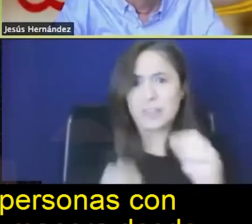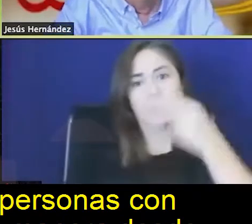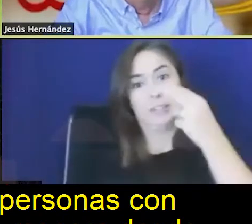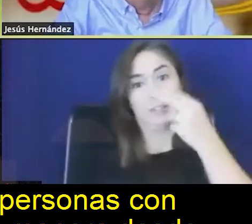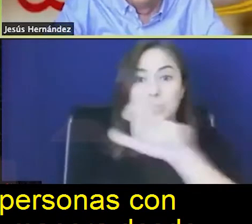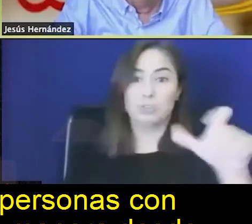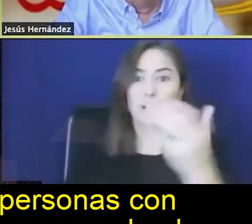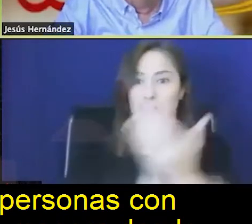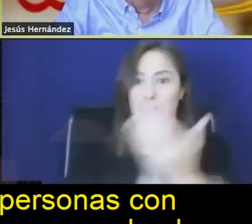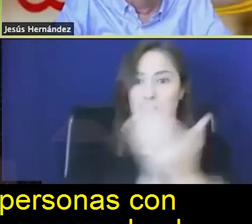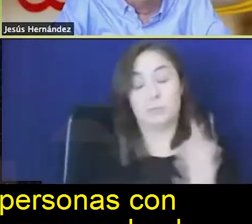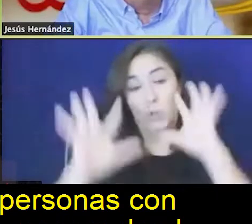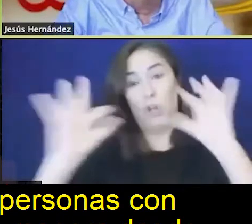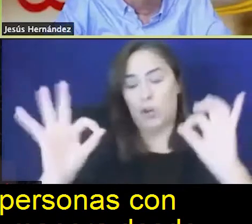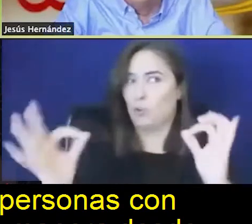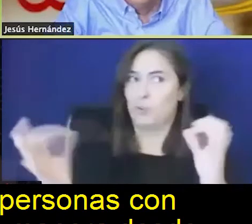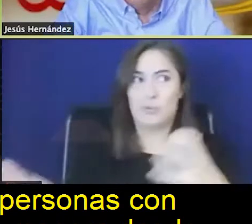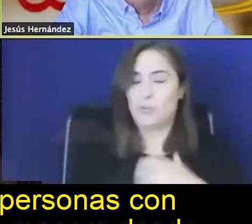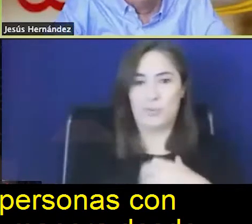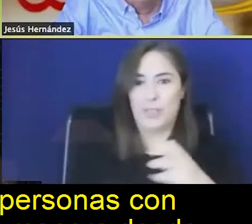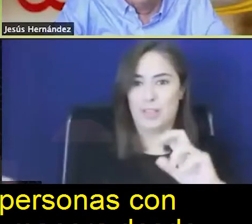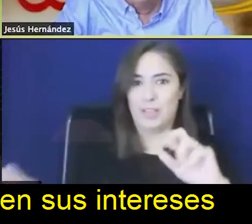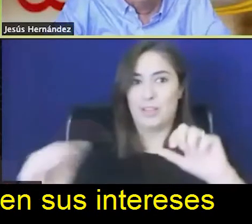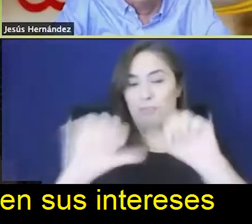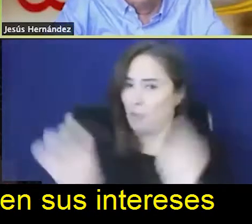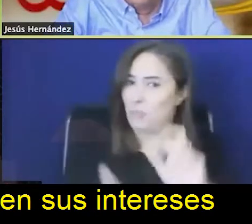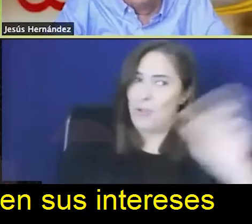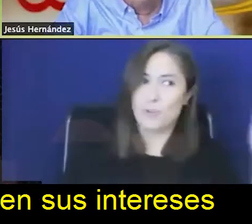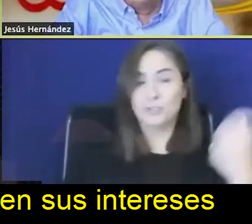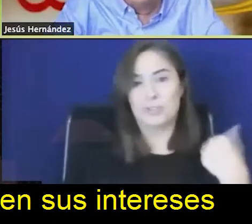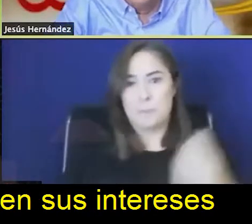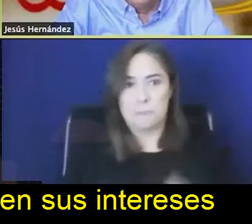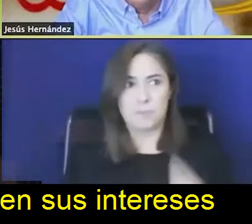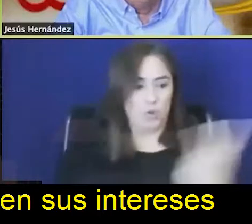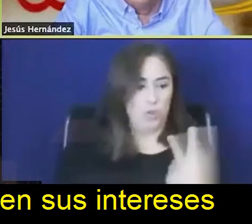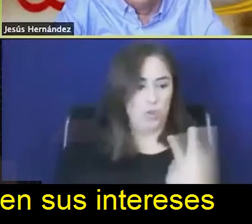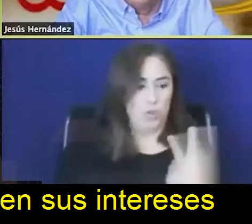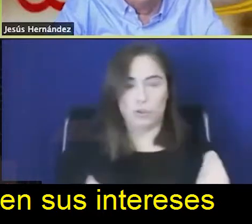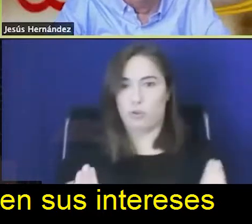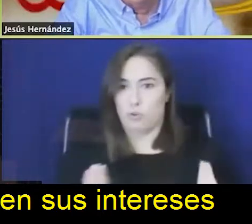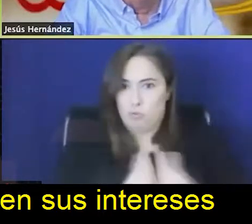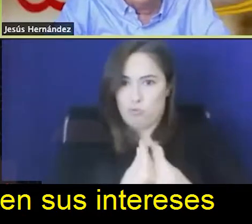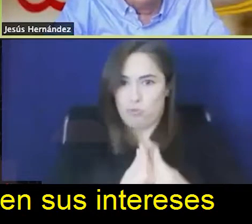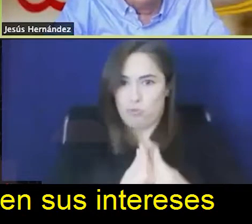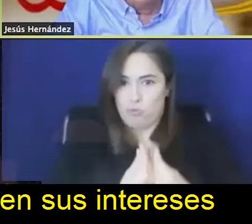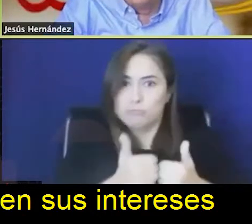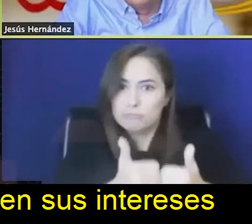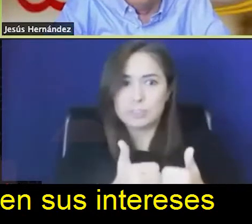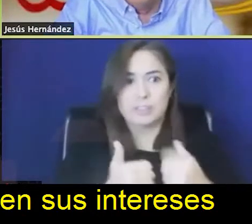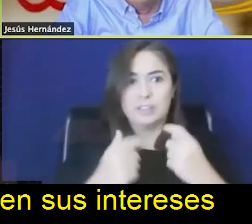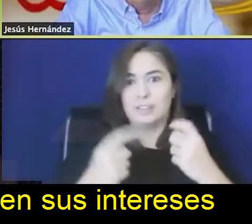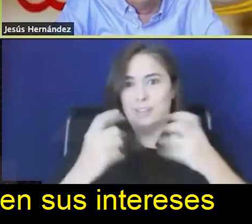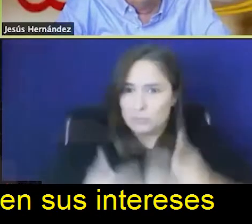por supuesto, como no podía ser de otra manera, desde el mismo bando, enfrentándonos a aquellos que defienden sus intereses por encima de